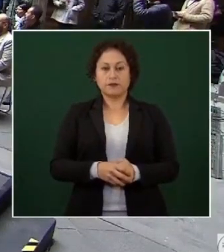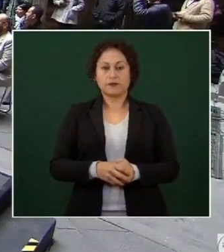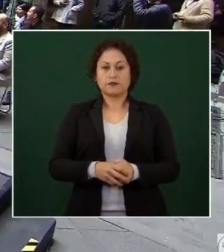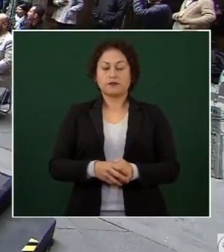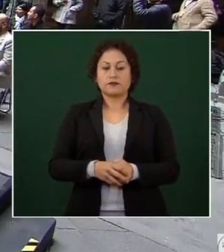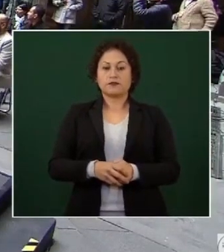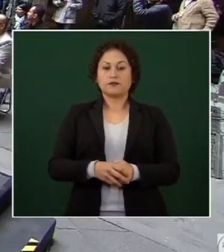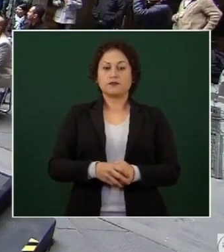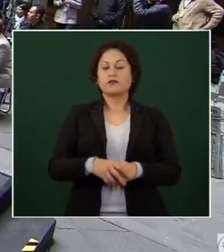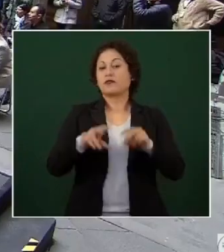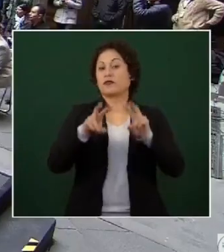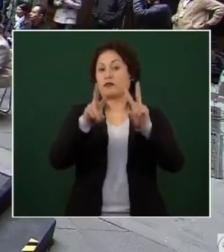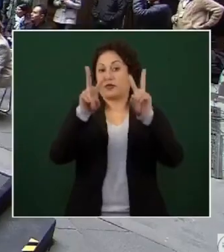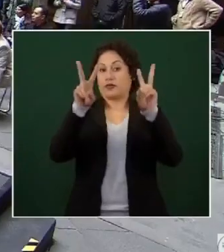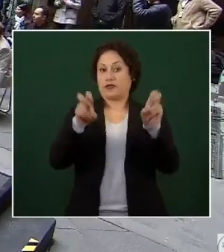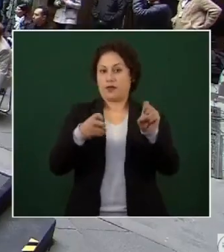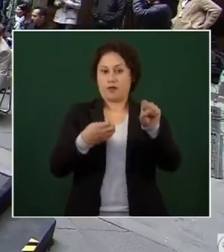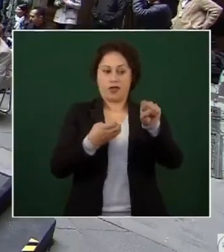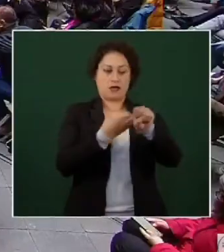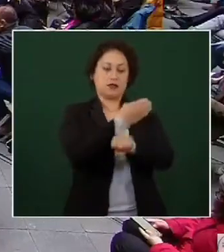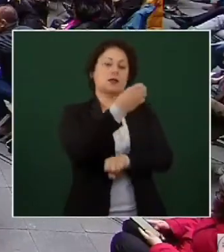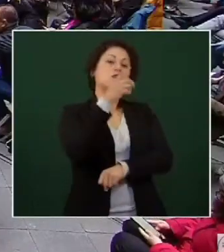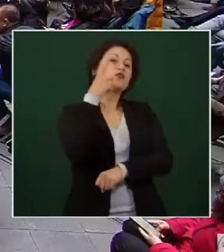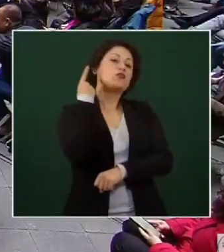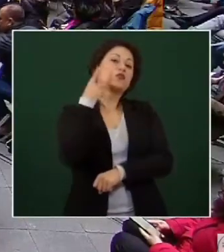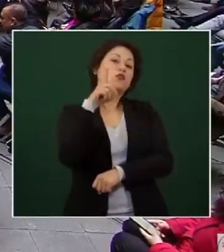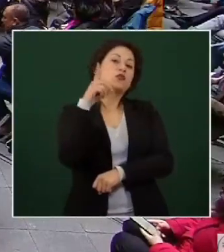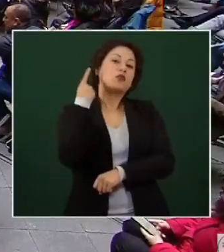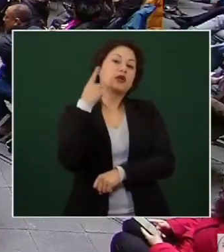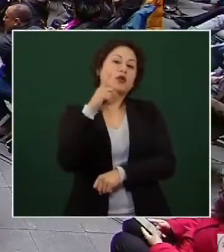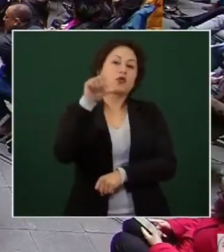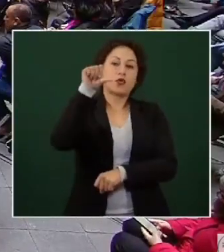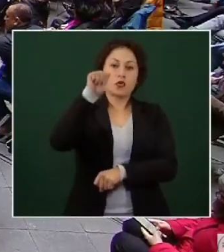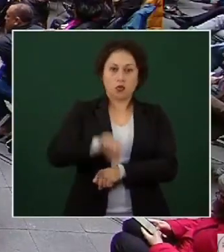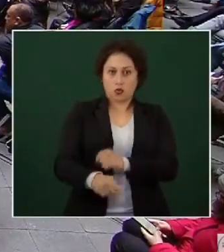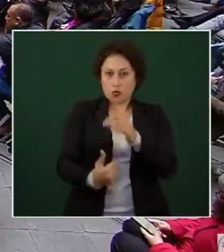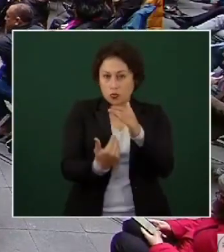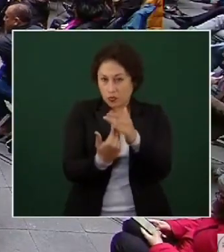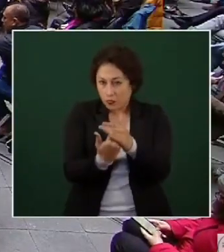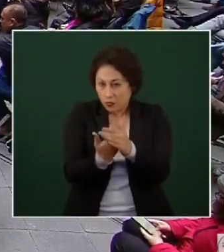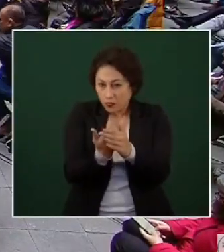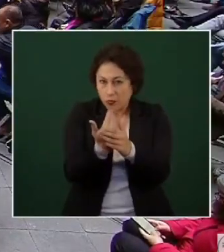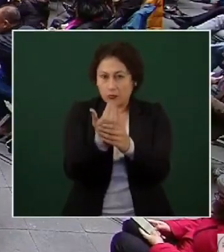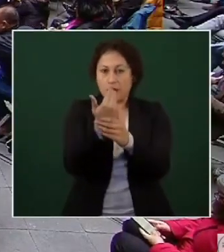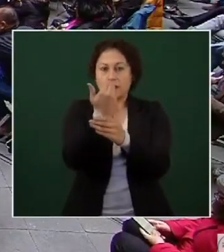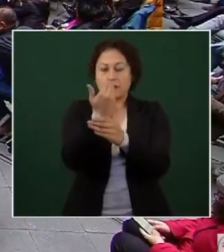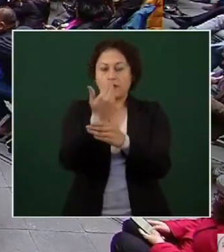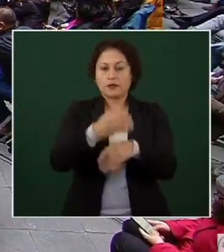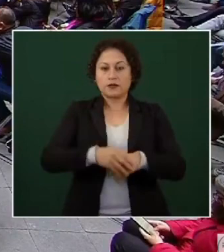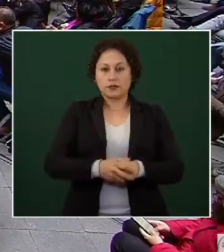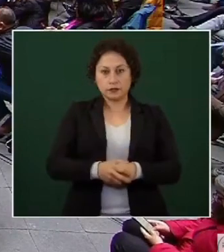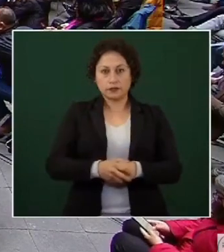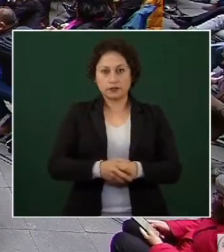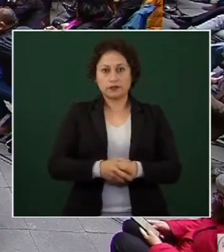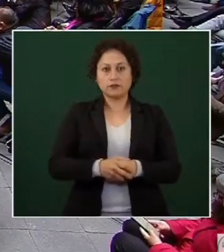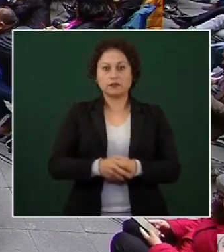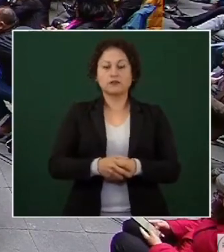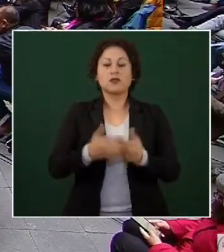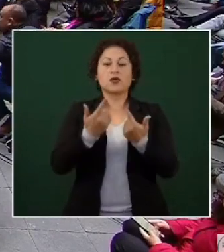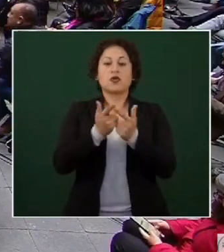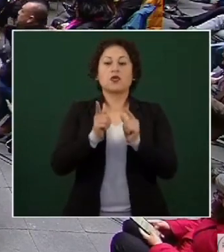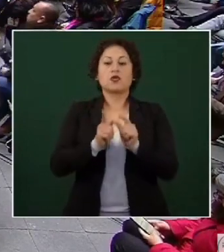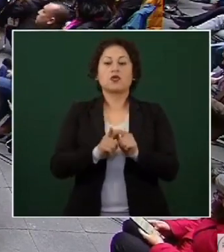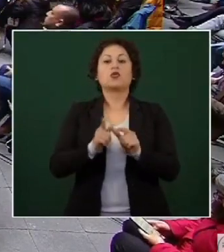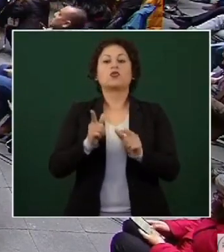Bien, en Durango, desde la madrugada de hoy, se inició una operación